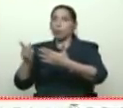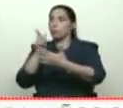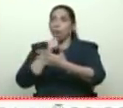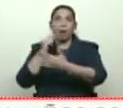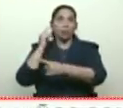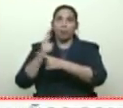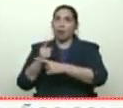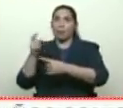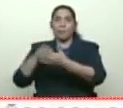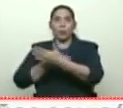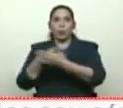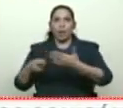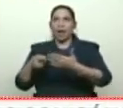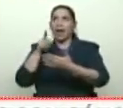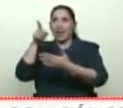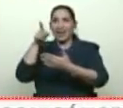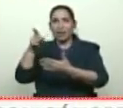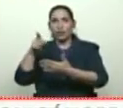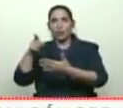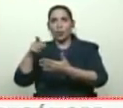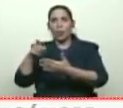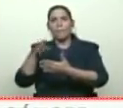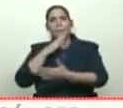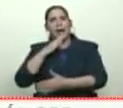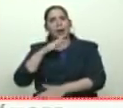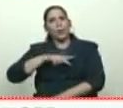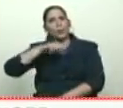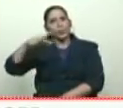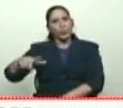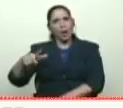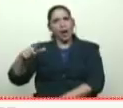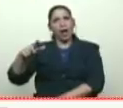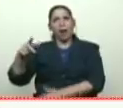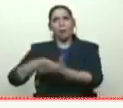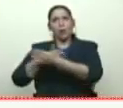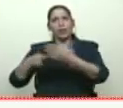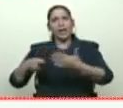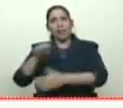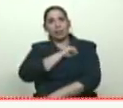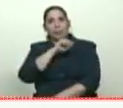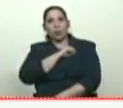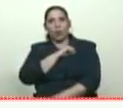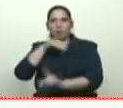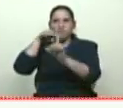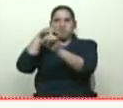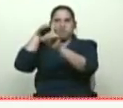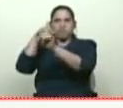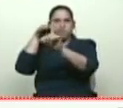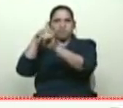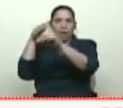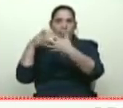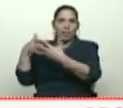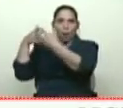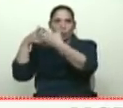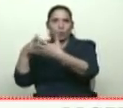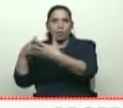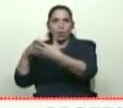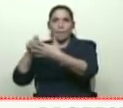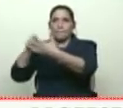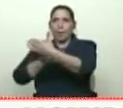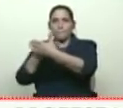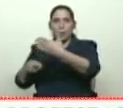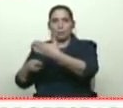bloquear. Él bloquea por temor a que lo vayan a sancionar. Simplemente por la amenaza de Estados Unidos, él está bloqueando.